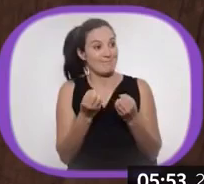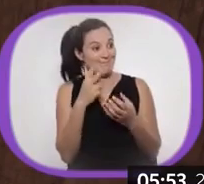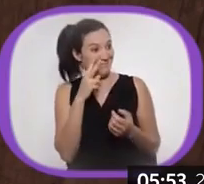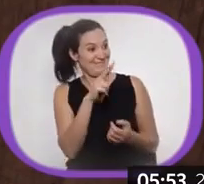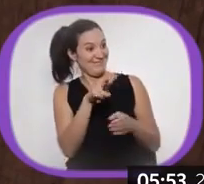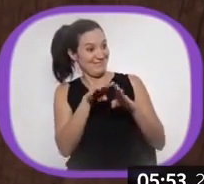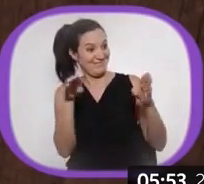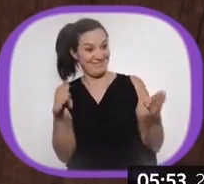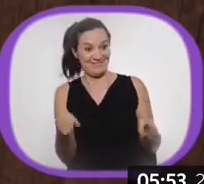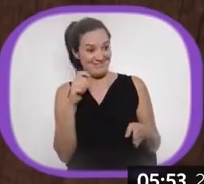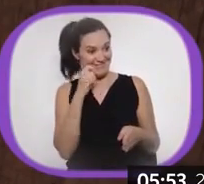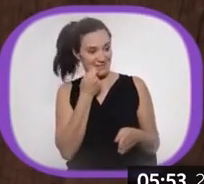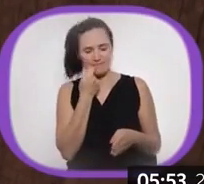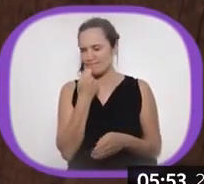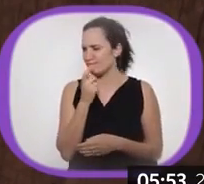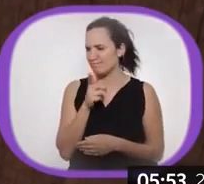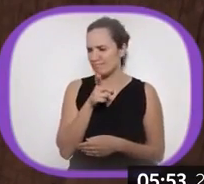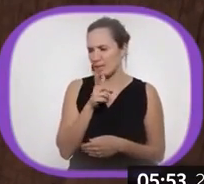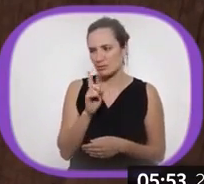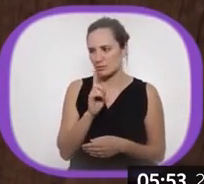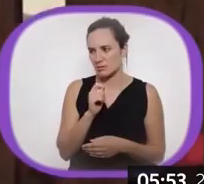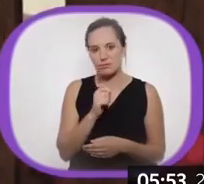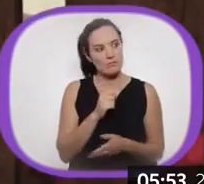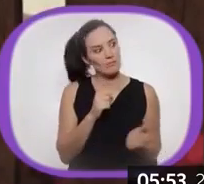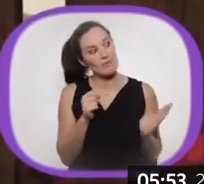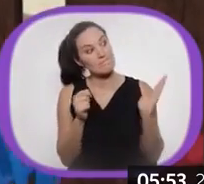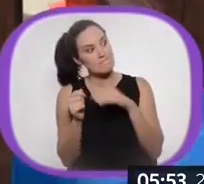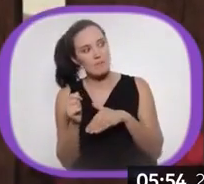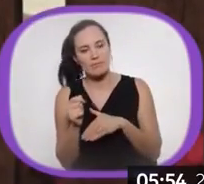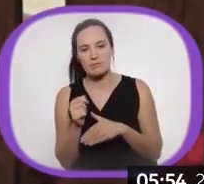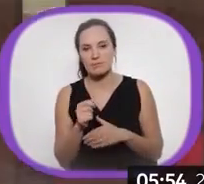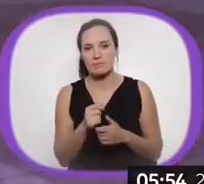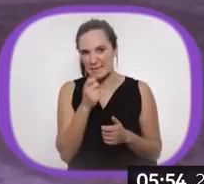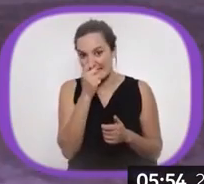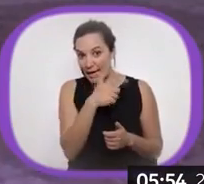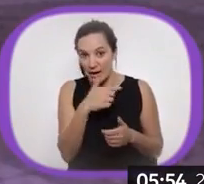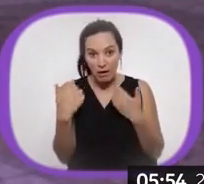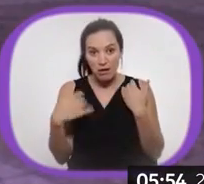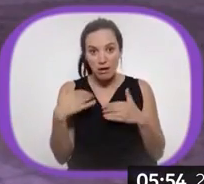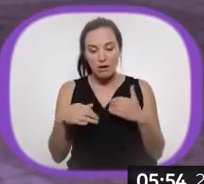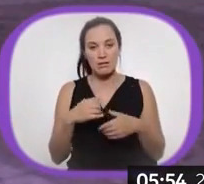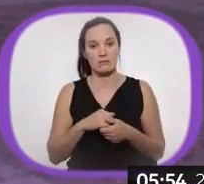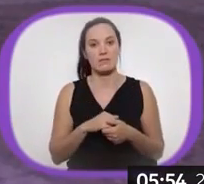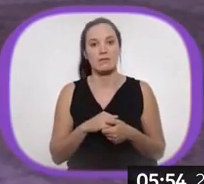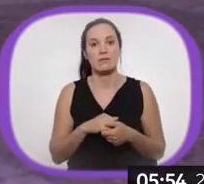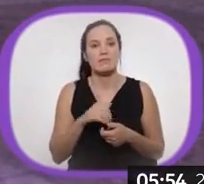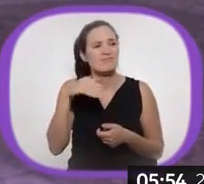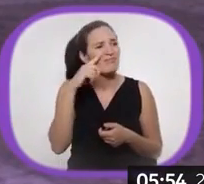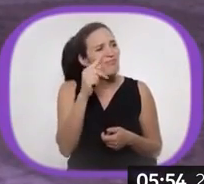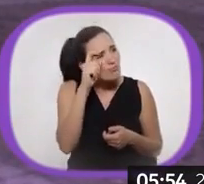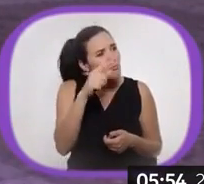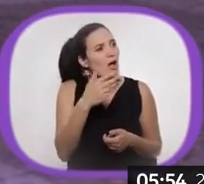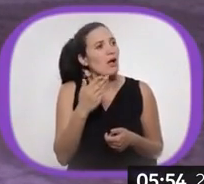mesa! ¡No estoy muy seguro, Mike! ¡Vamos, dragones! ¡En marcha! ¡Rápido! ¡Oh, Mike!